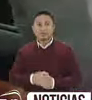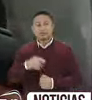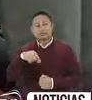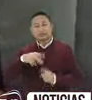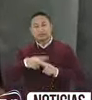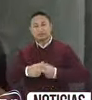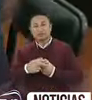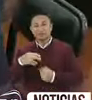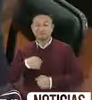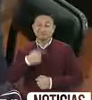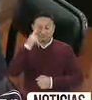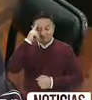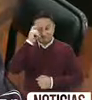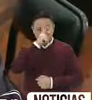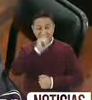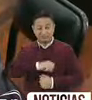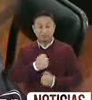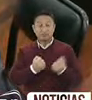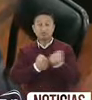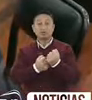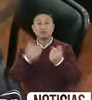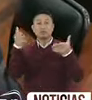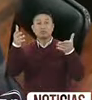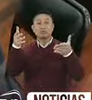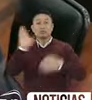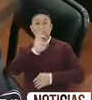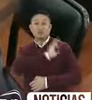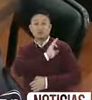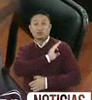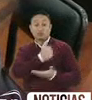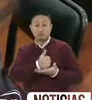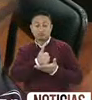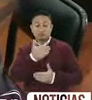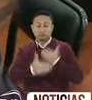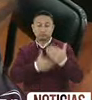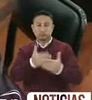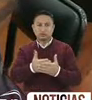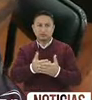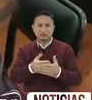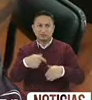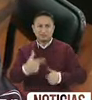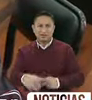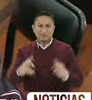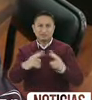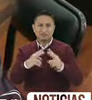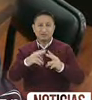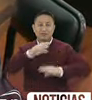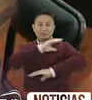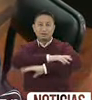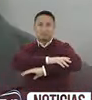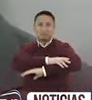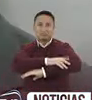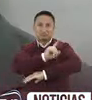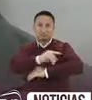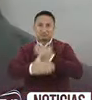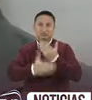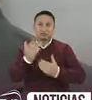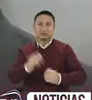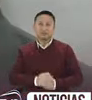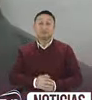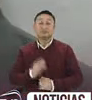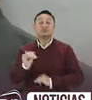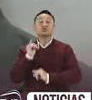al principio, el apoyo de sus profesores y tutores poco a poco le hicieron familiarizarse con la plataforma de estudios. Las